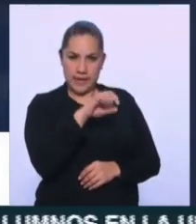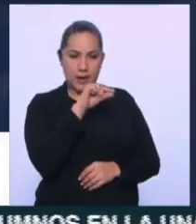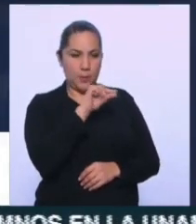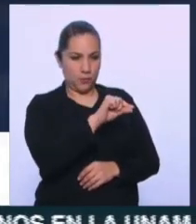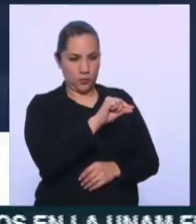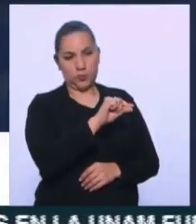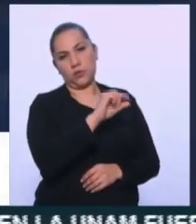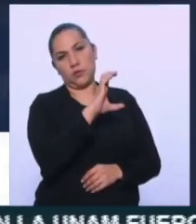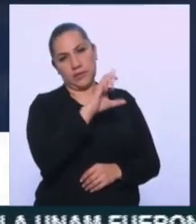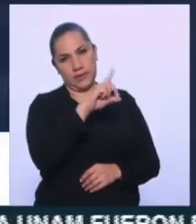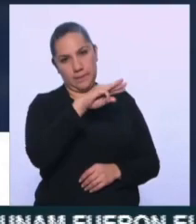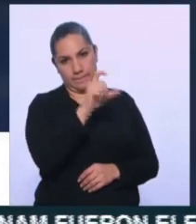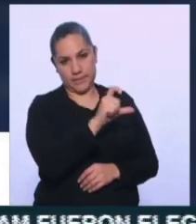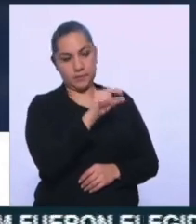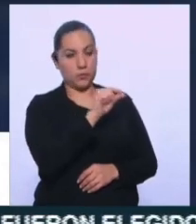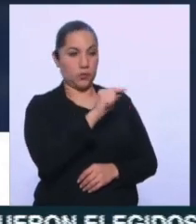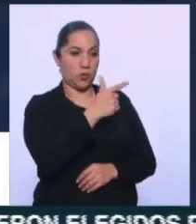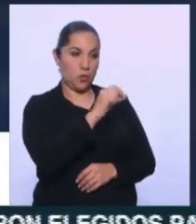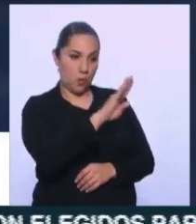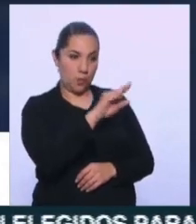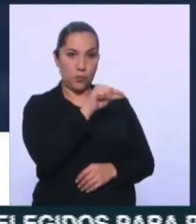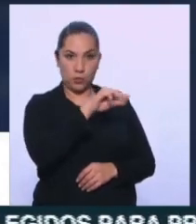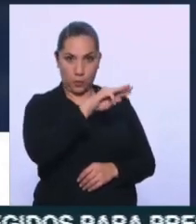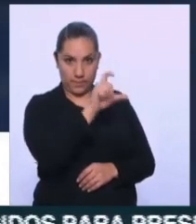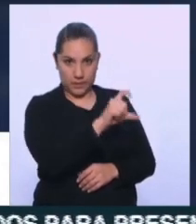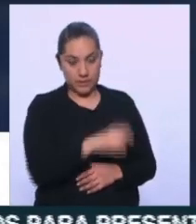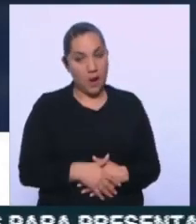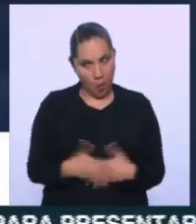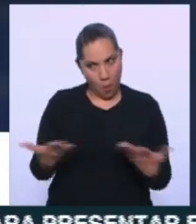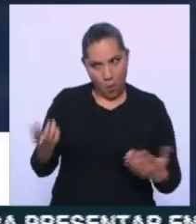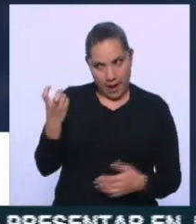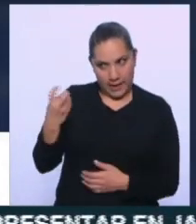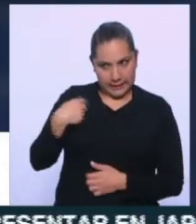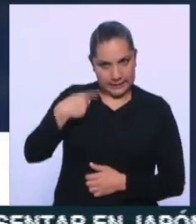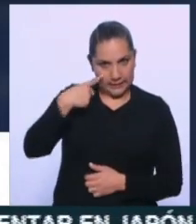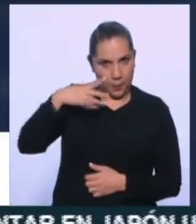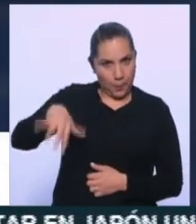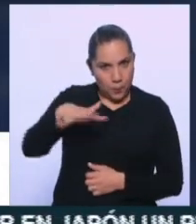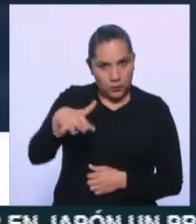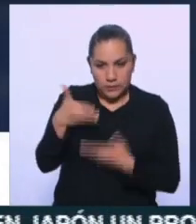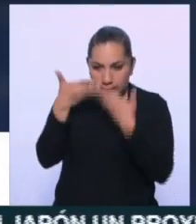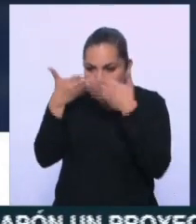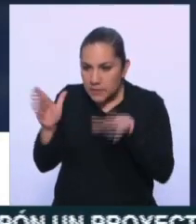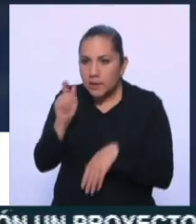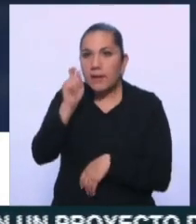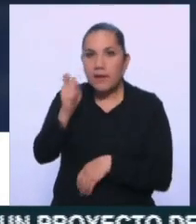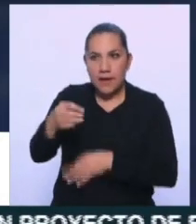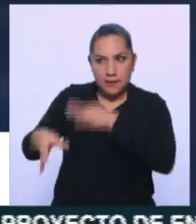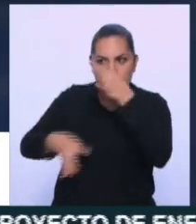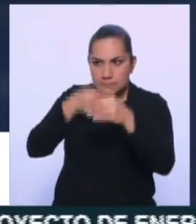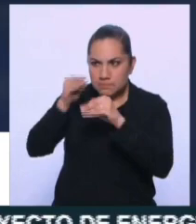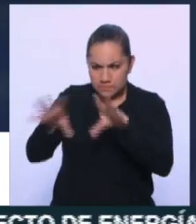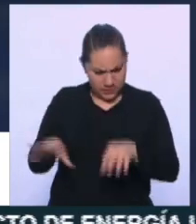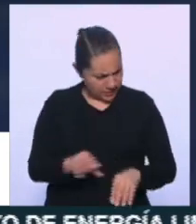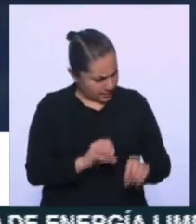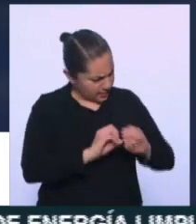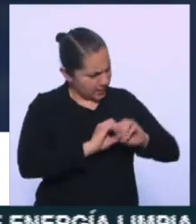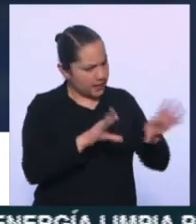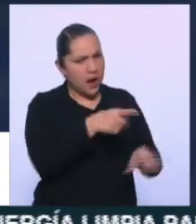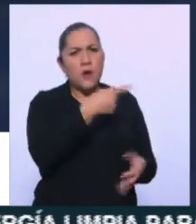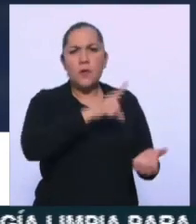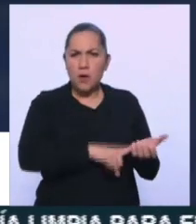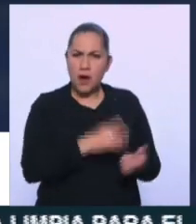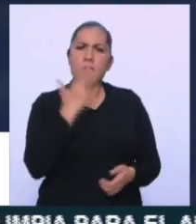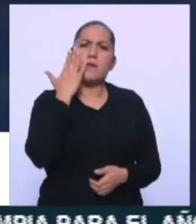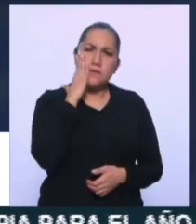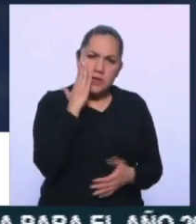www.procine.cdmx.gov.mx. Pues ahí las buscamos. Ahí están, y bueno, están corriendo también en las redes sociales y están abiertas ya a partir del lunes, y cada una